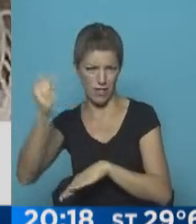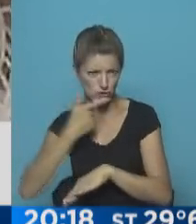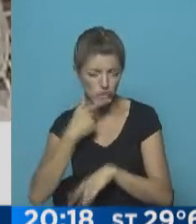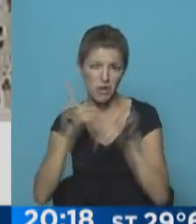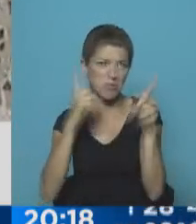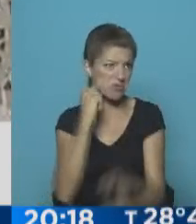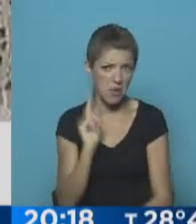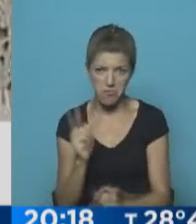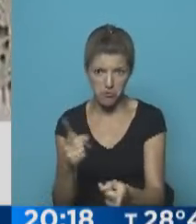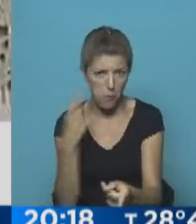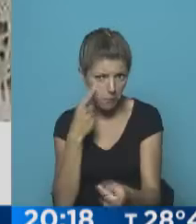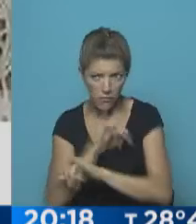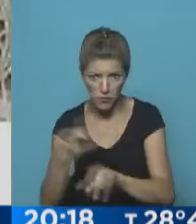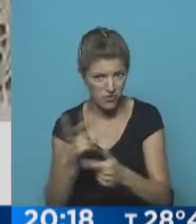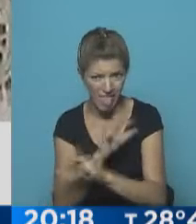varios días.